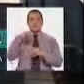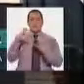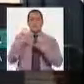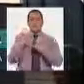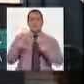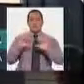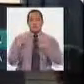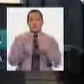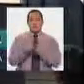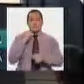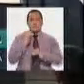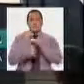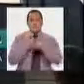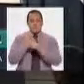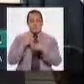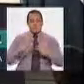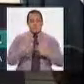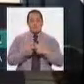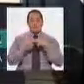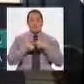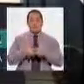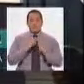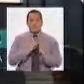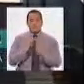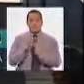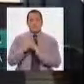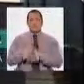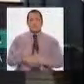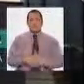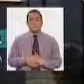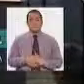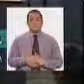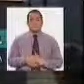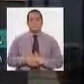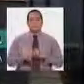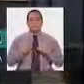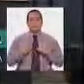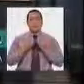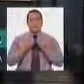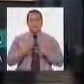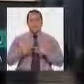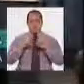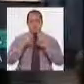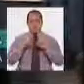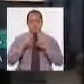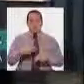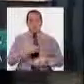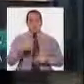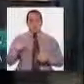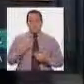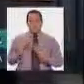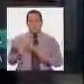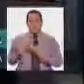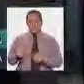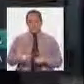la Corte Interamericana, si puede viciar el proceso. Sí, yo quiero responder, el ministro Cataliano también.